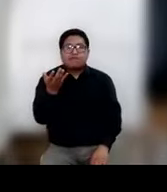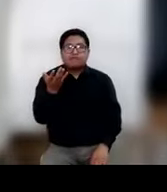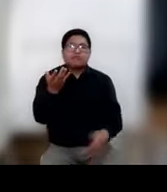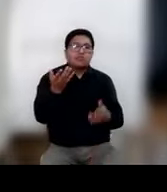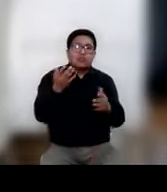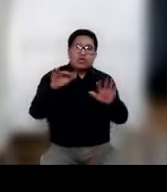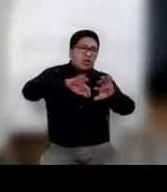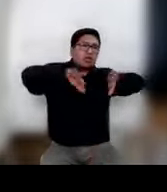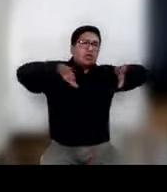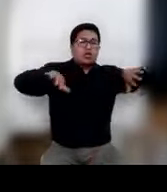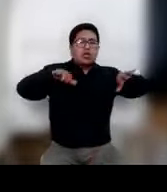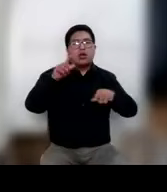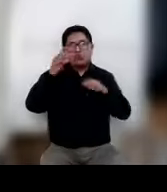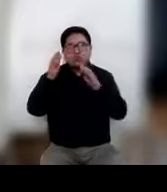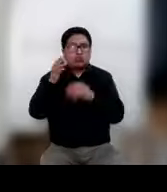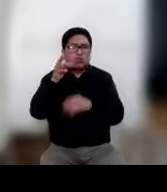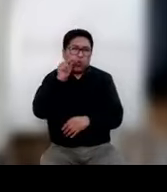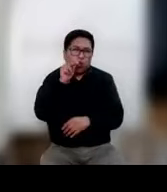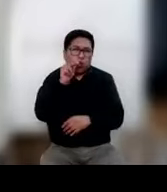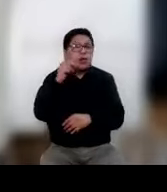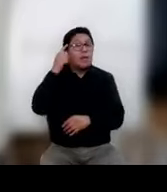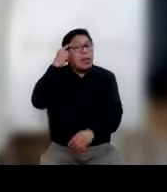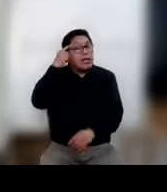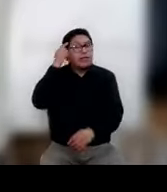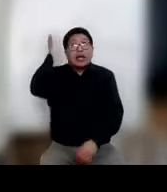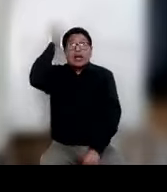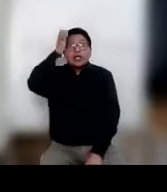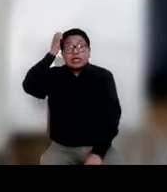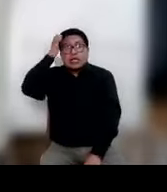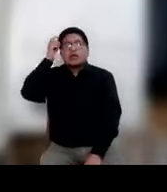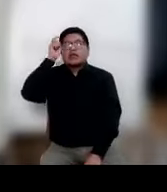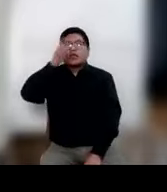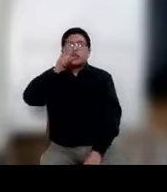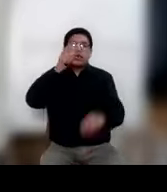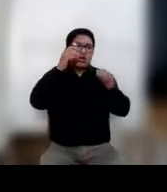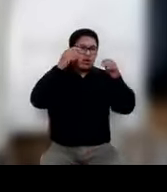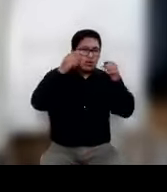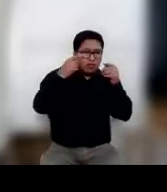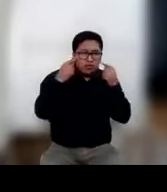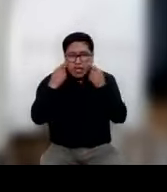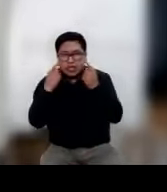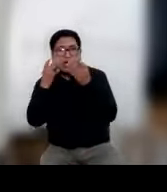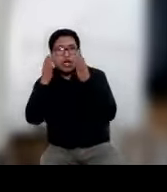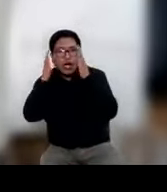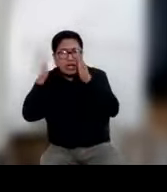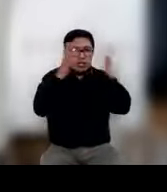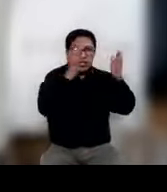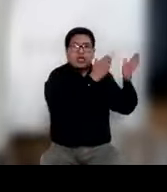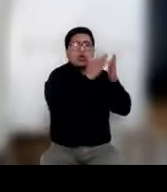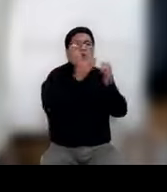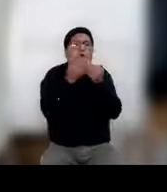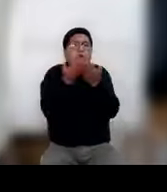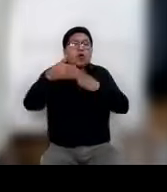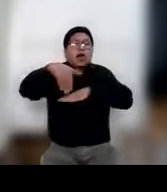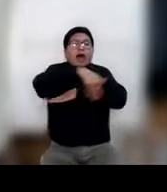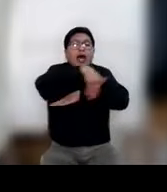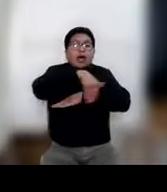creemos que el estado debería asumir otro tipo de medidas con los chicos que están en situación de calle que es una cuestión más difícil